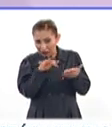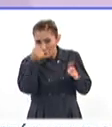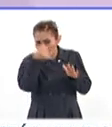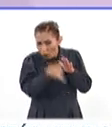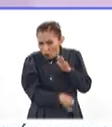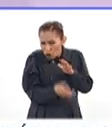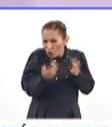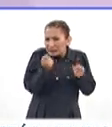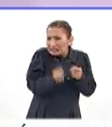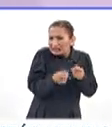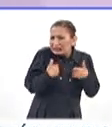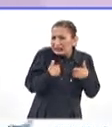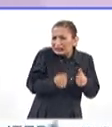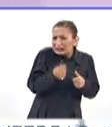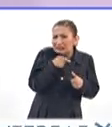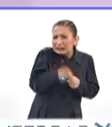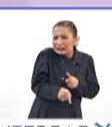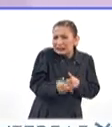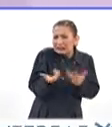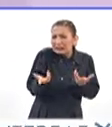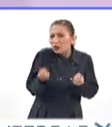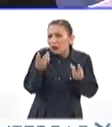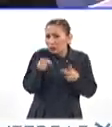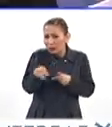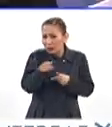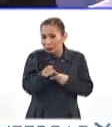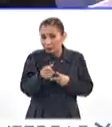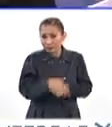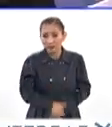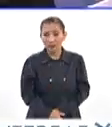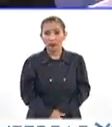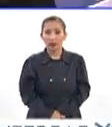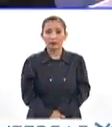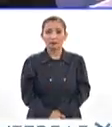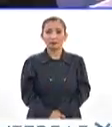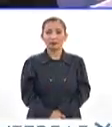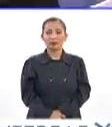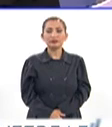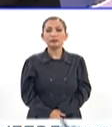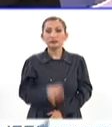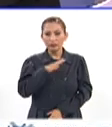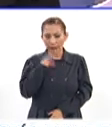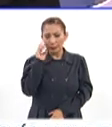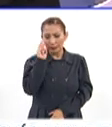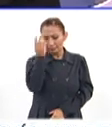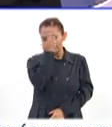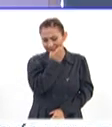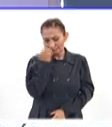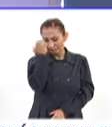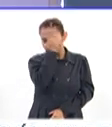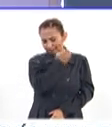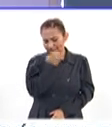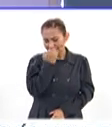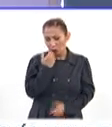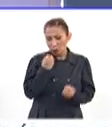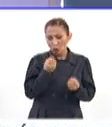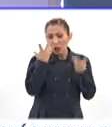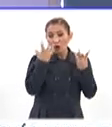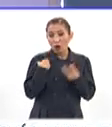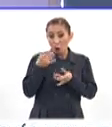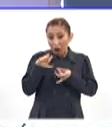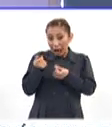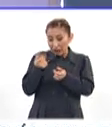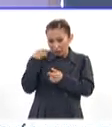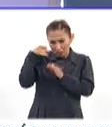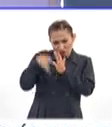lectura tanto cuantitativa como cualitativa al respecto del mensaje? Se hizo una lectura cuantitativa, no la hicimos tanto